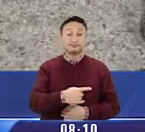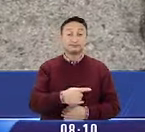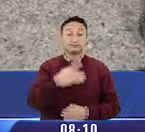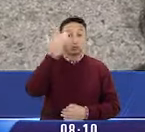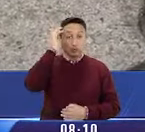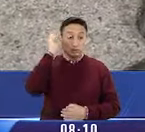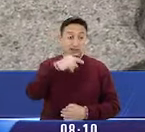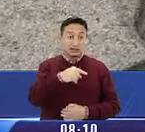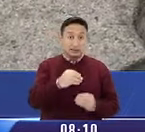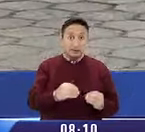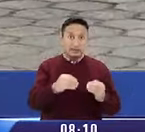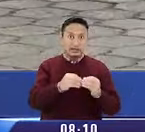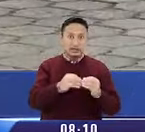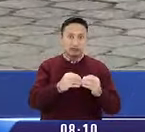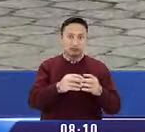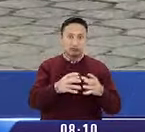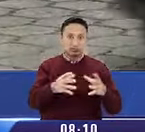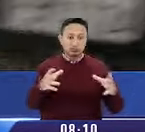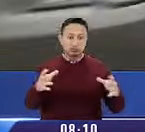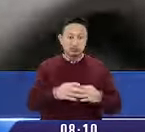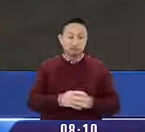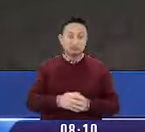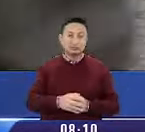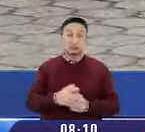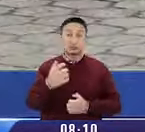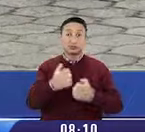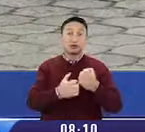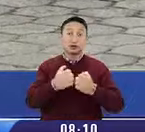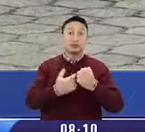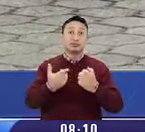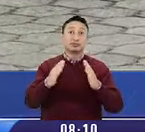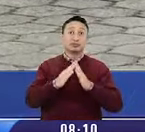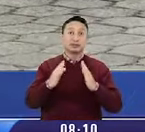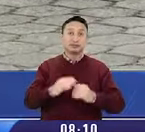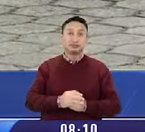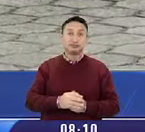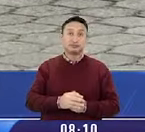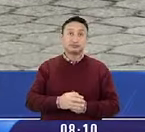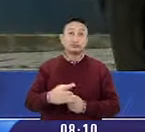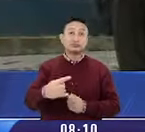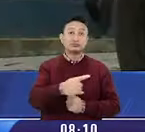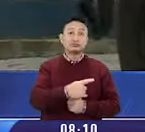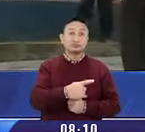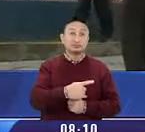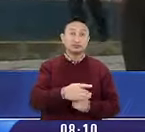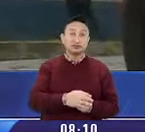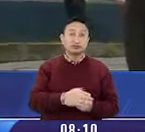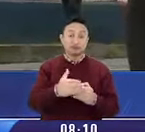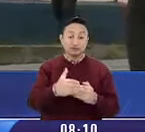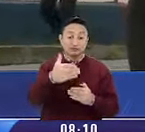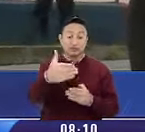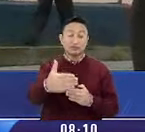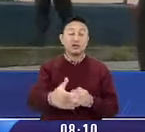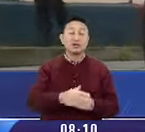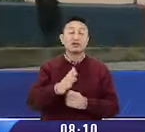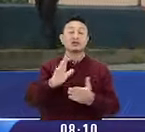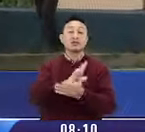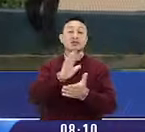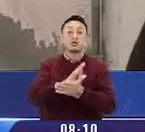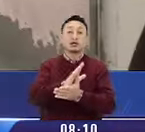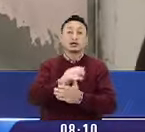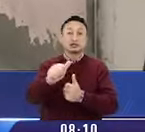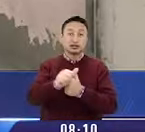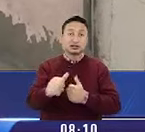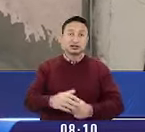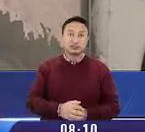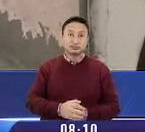creciendo, poniendo en riesgo las viviendas aledañas. Y es que frente a este problema se encuentra una unidad educativa.